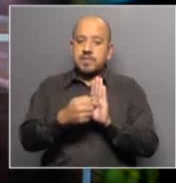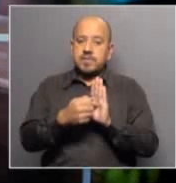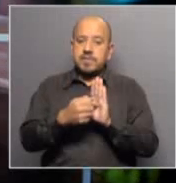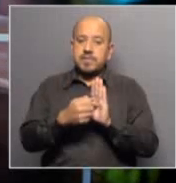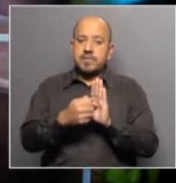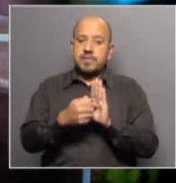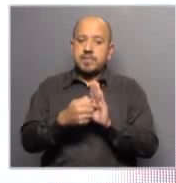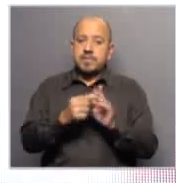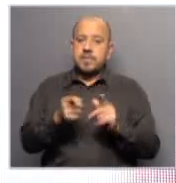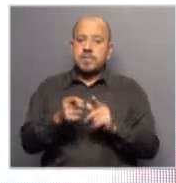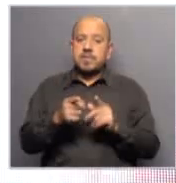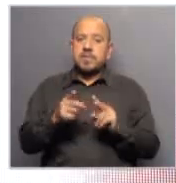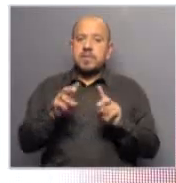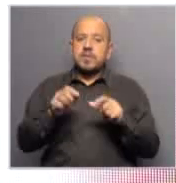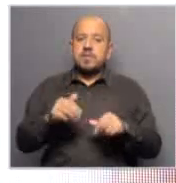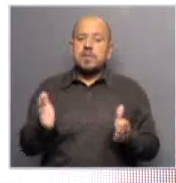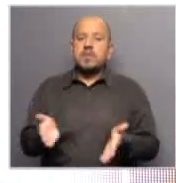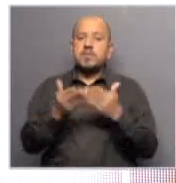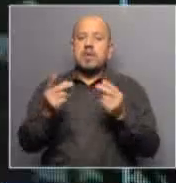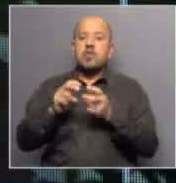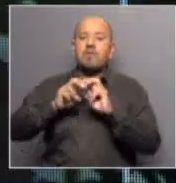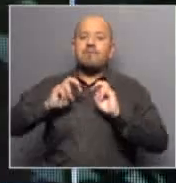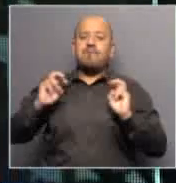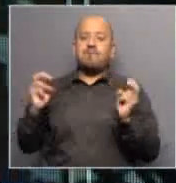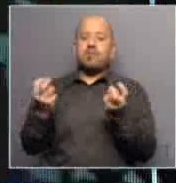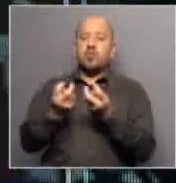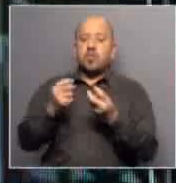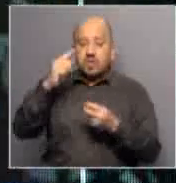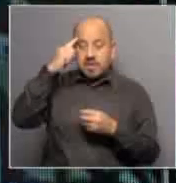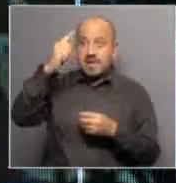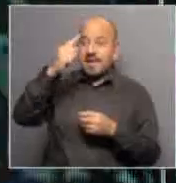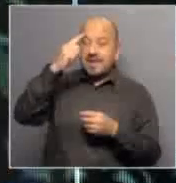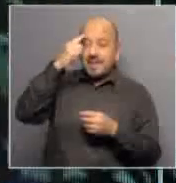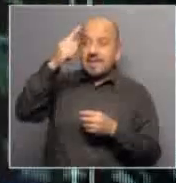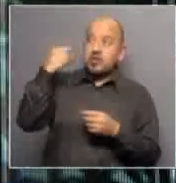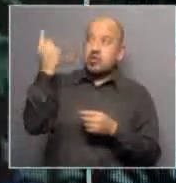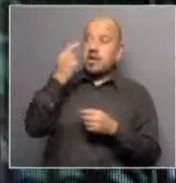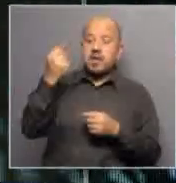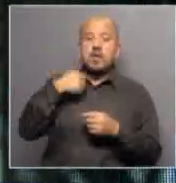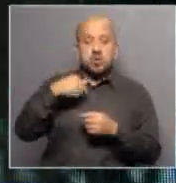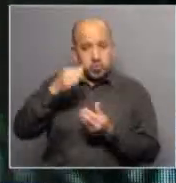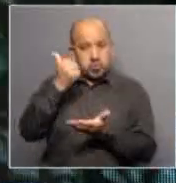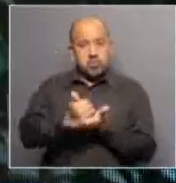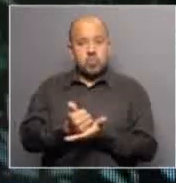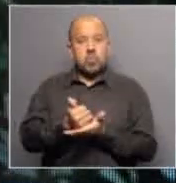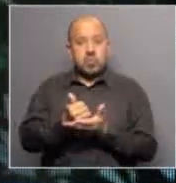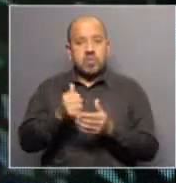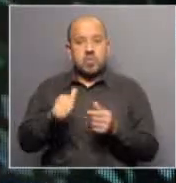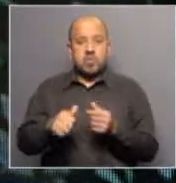de promover en los foros internacionales. A mí me tocó encabezar una